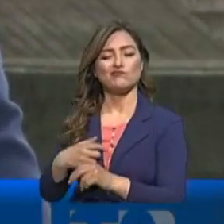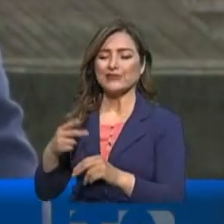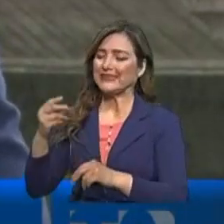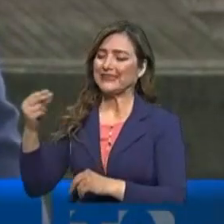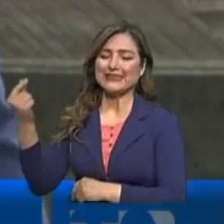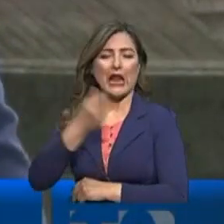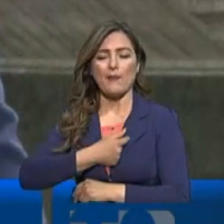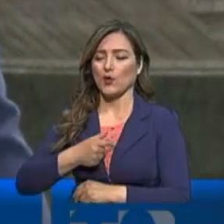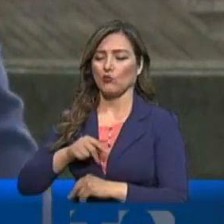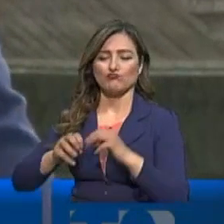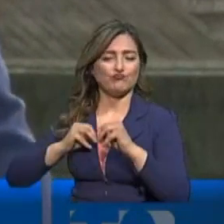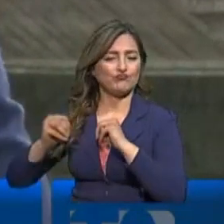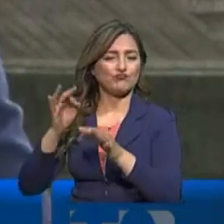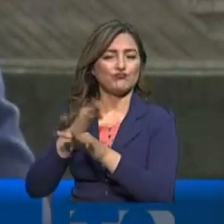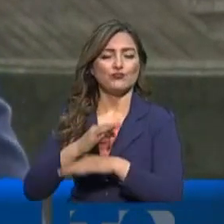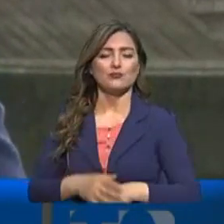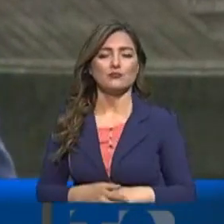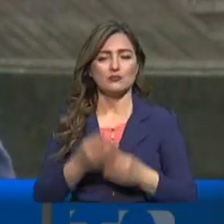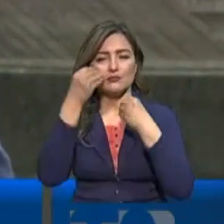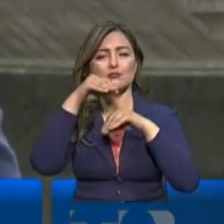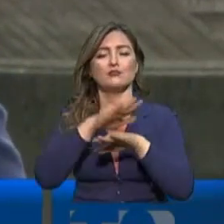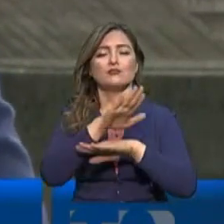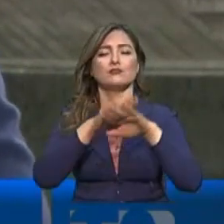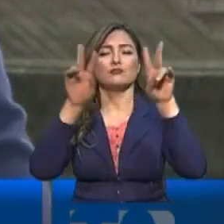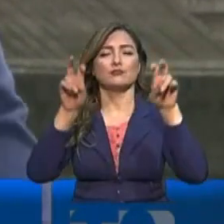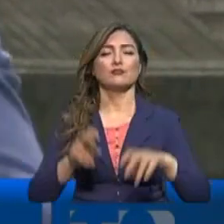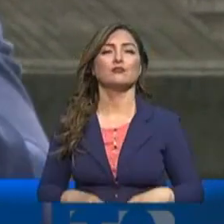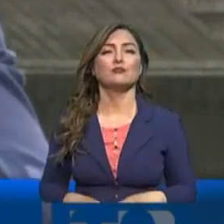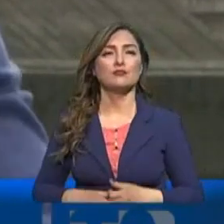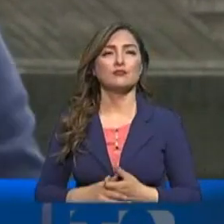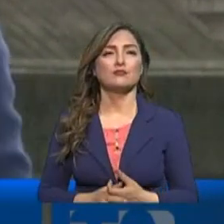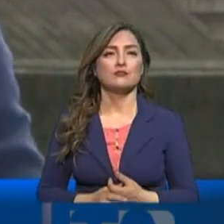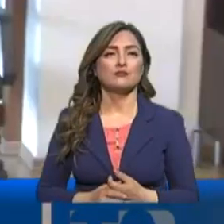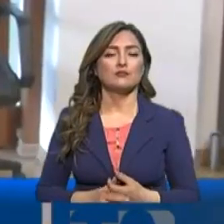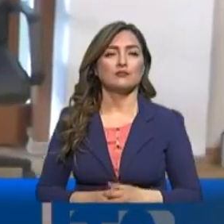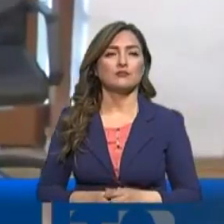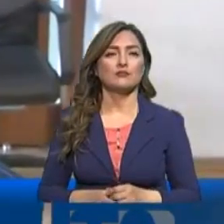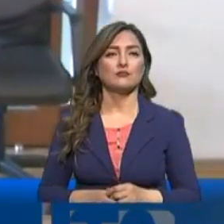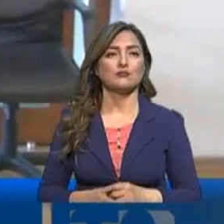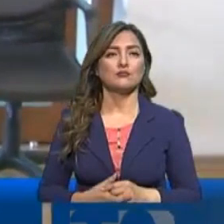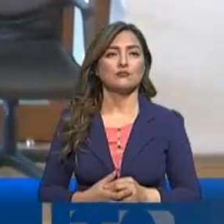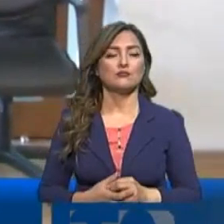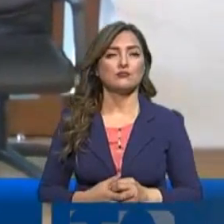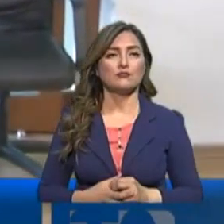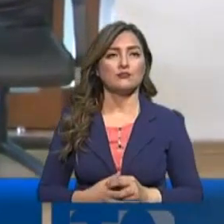lo más pronto posible. Tenemos un informe respecto a este tema. Veamos.